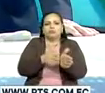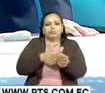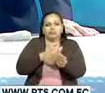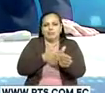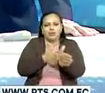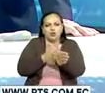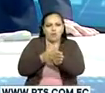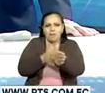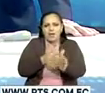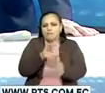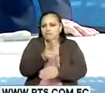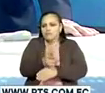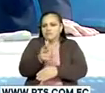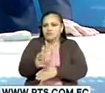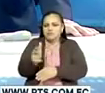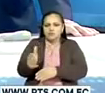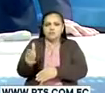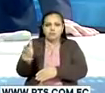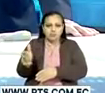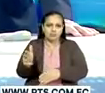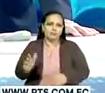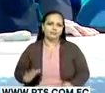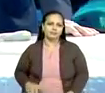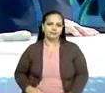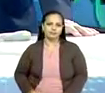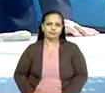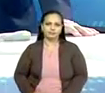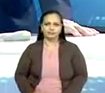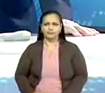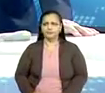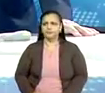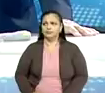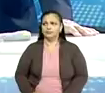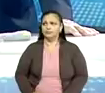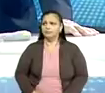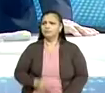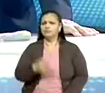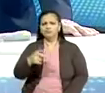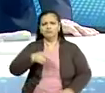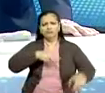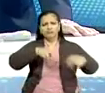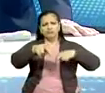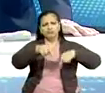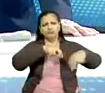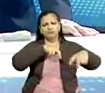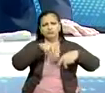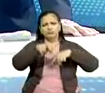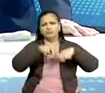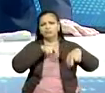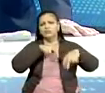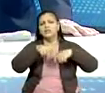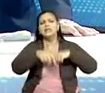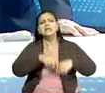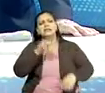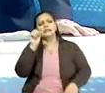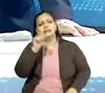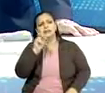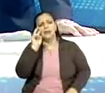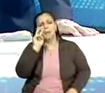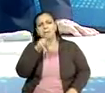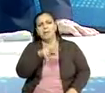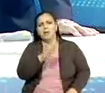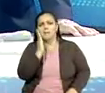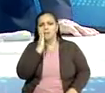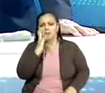Entonces, por ahí circula mucha gente, ¿no? Ahí está, claro, ahí está la... Así es, y madres de familia, ya hay